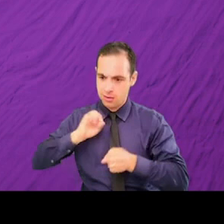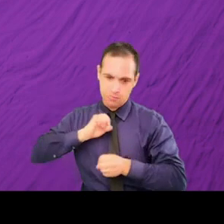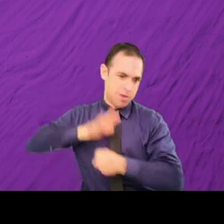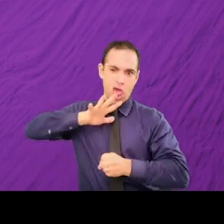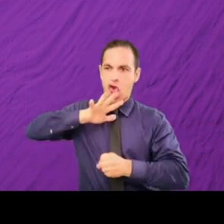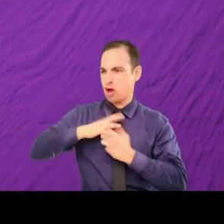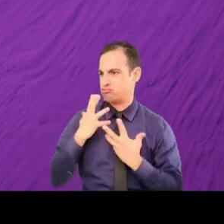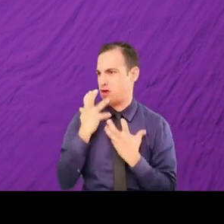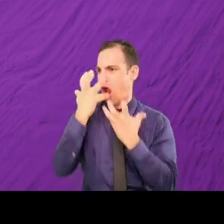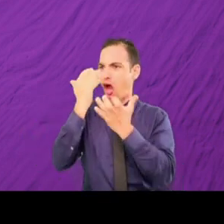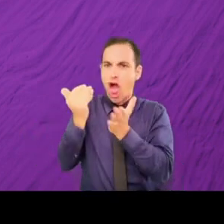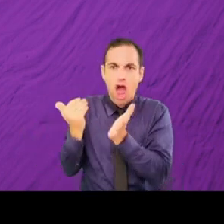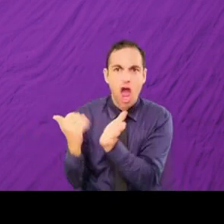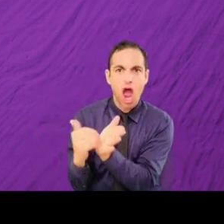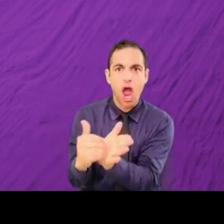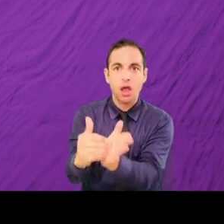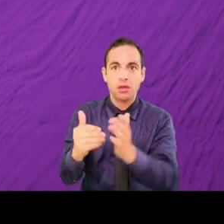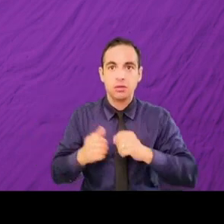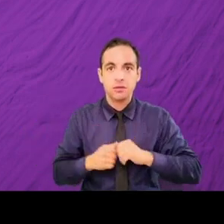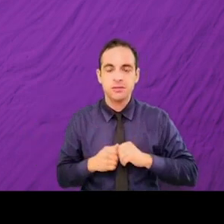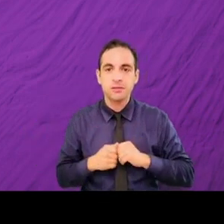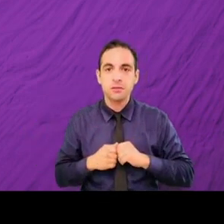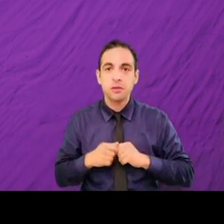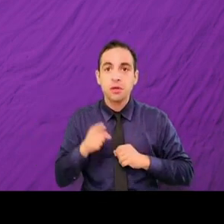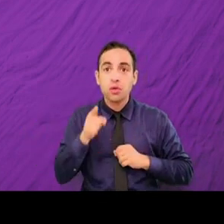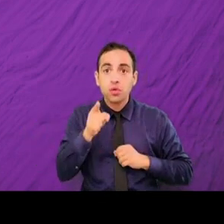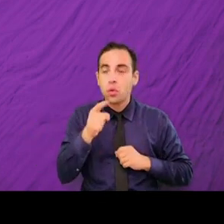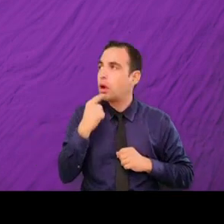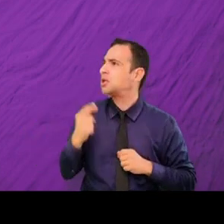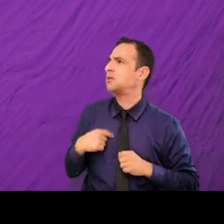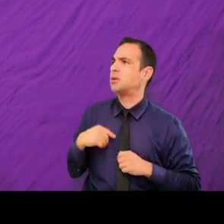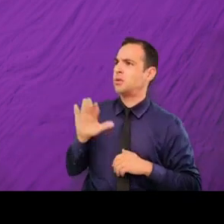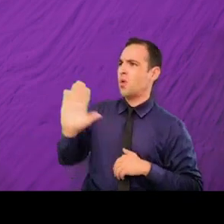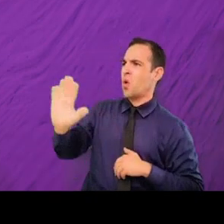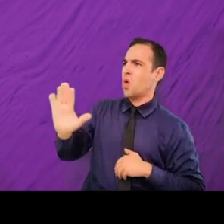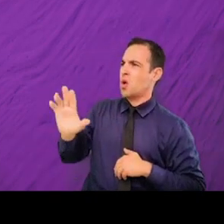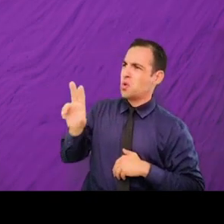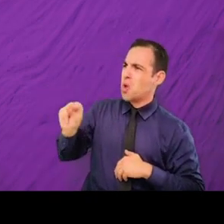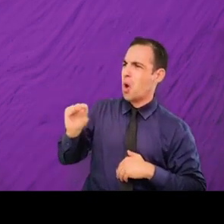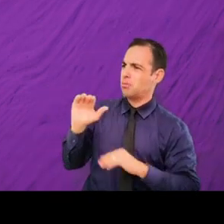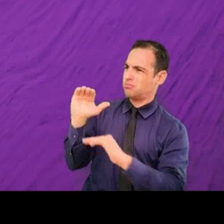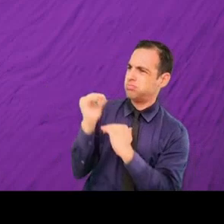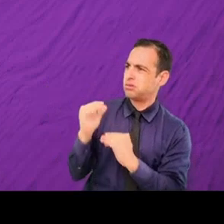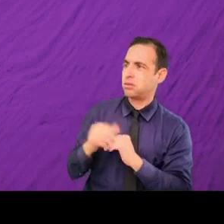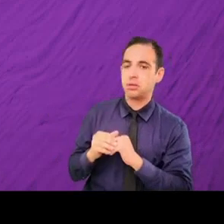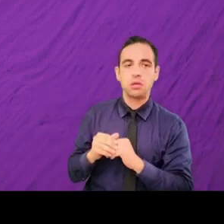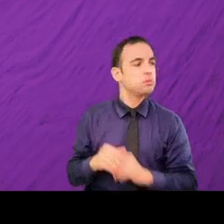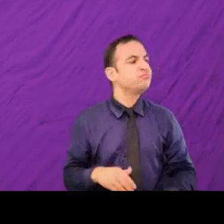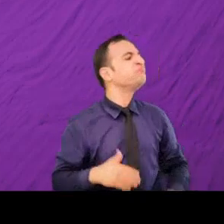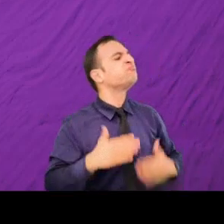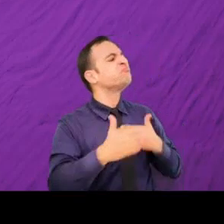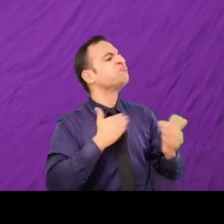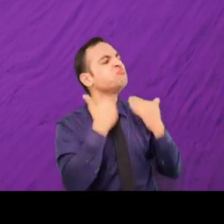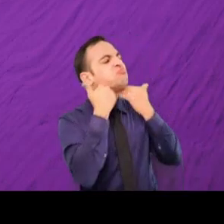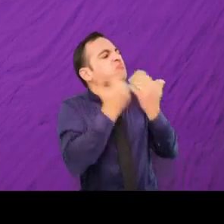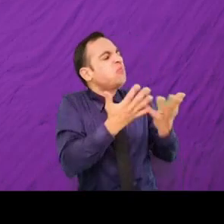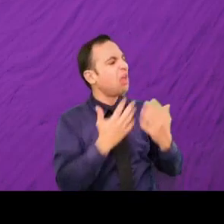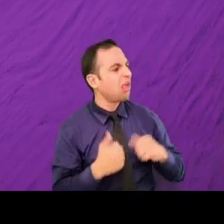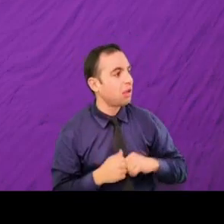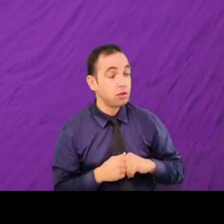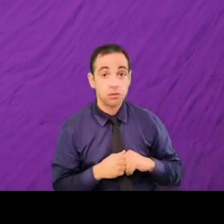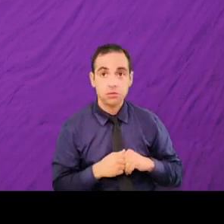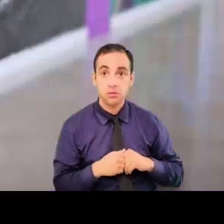temperamento si te pide que justifiques tus acciones y decisiones si te transgrede los límites que tú le impones si te pelea